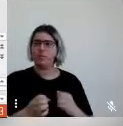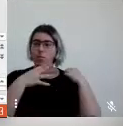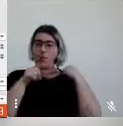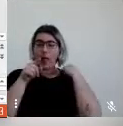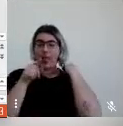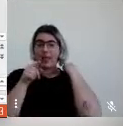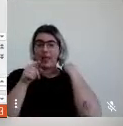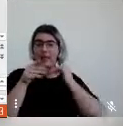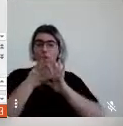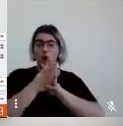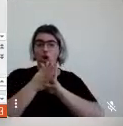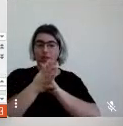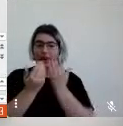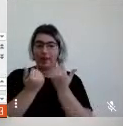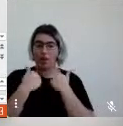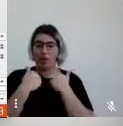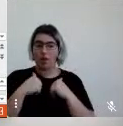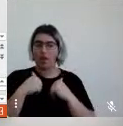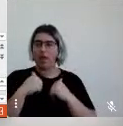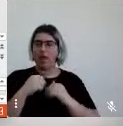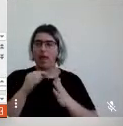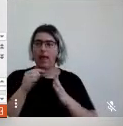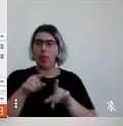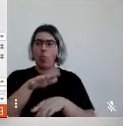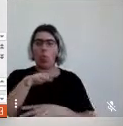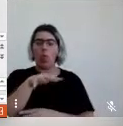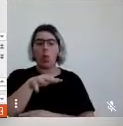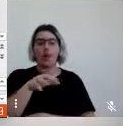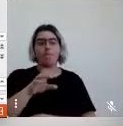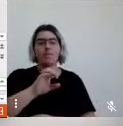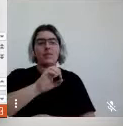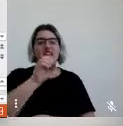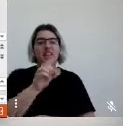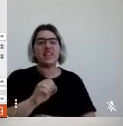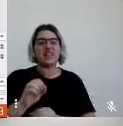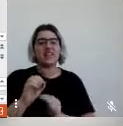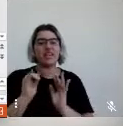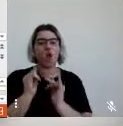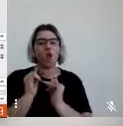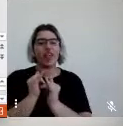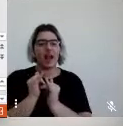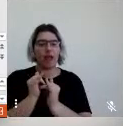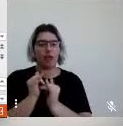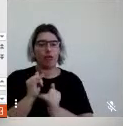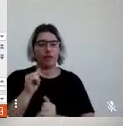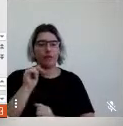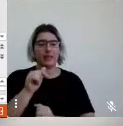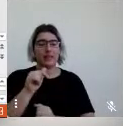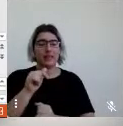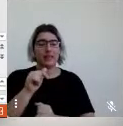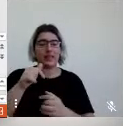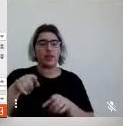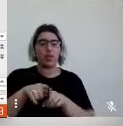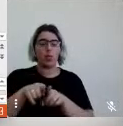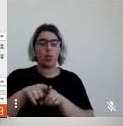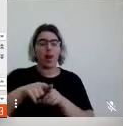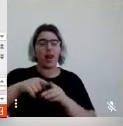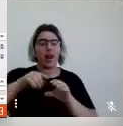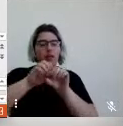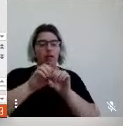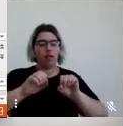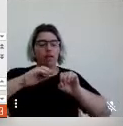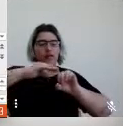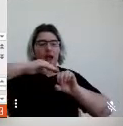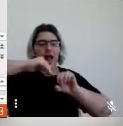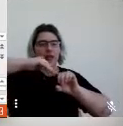ahora, estábamos en el punto del intestino delgado, ¿vale? Donde los alimentos a través de esas vellosidades iban a ser